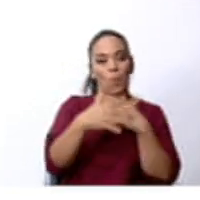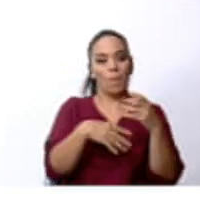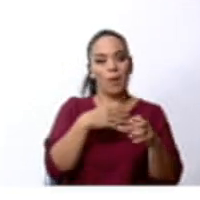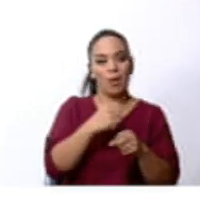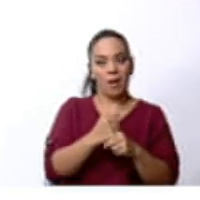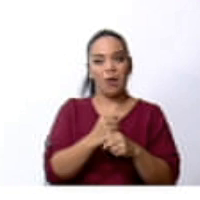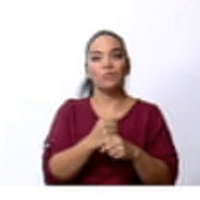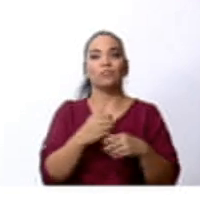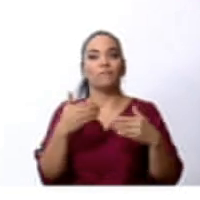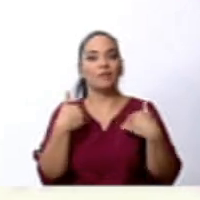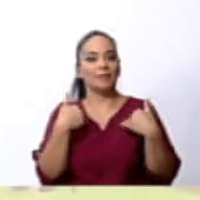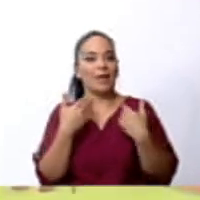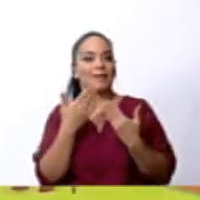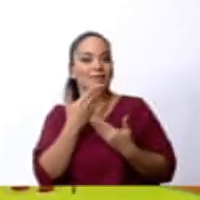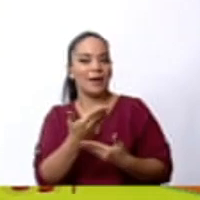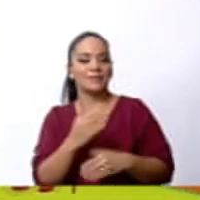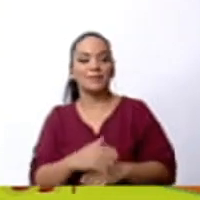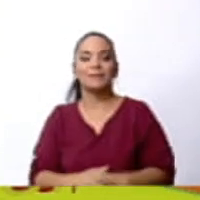gracias.